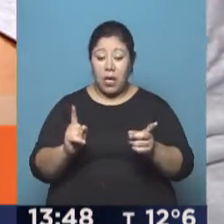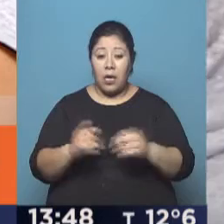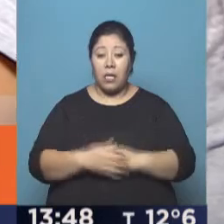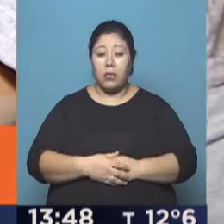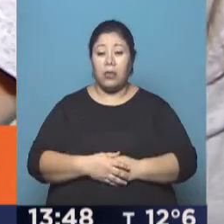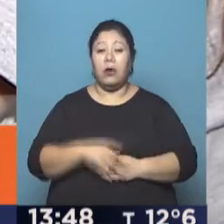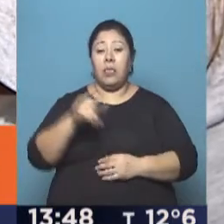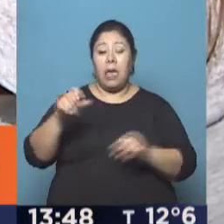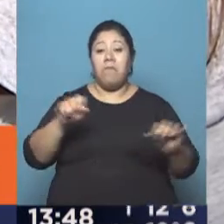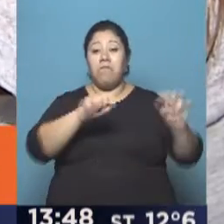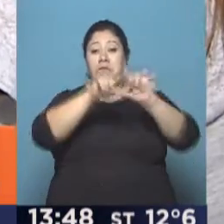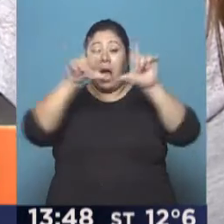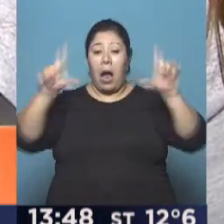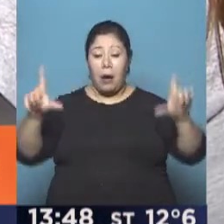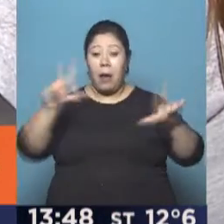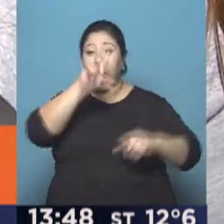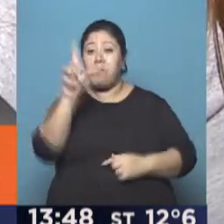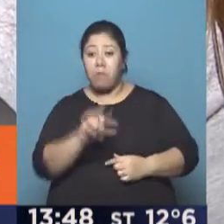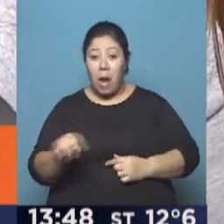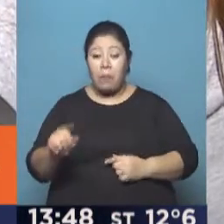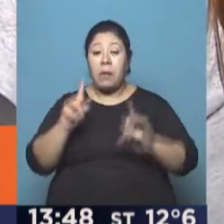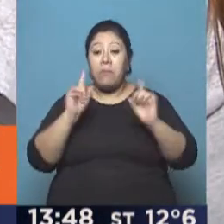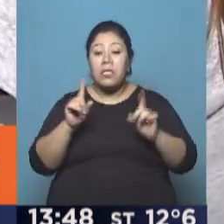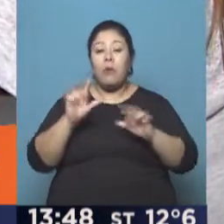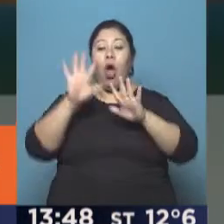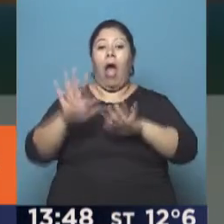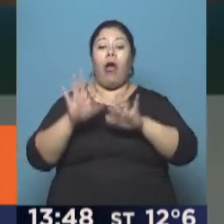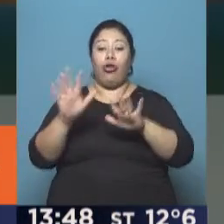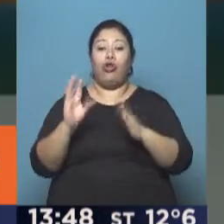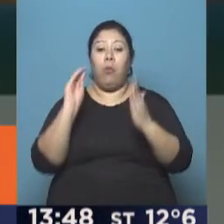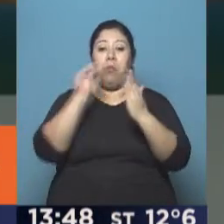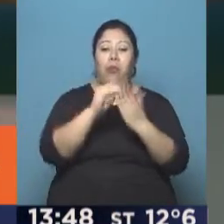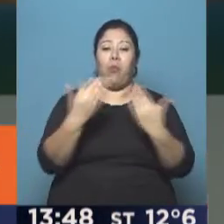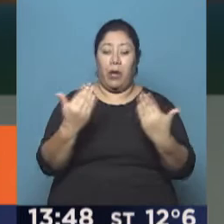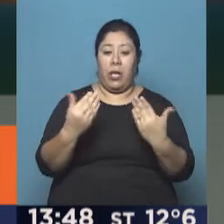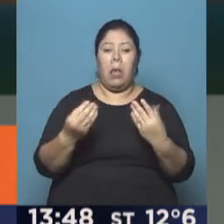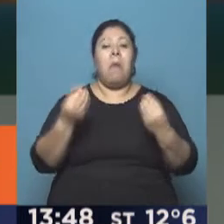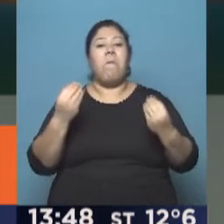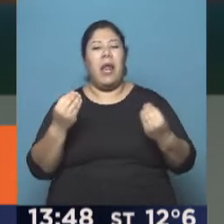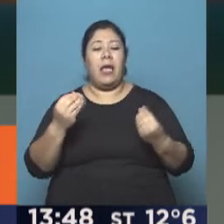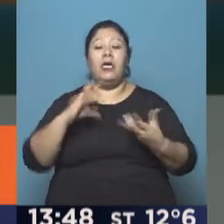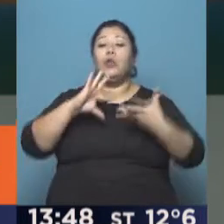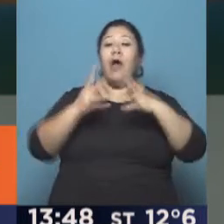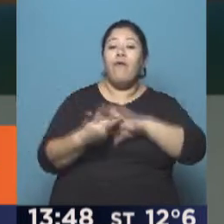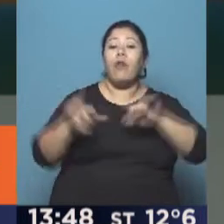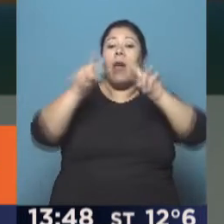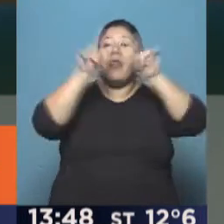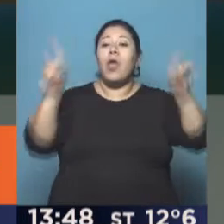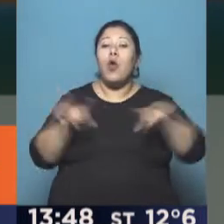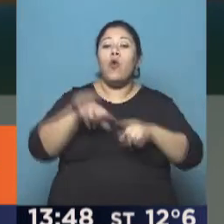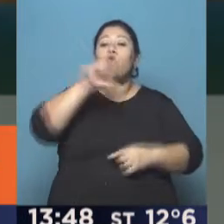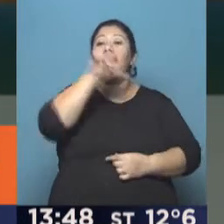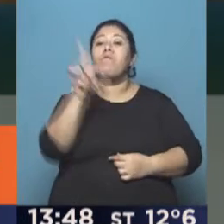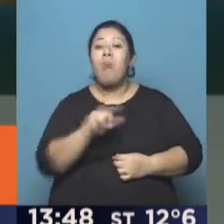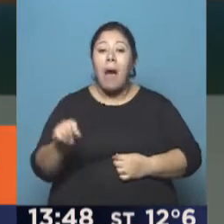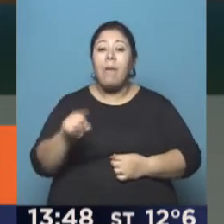lugar en el mapa donde se sufrió ese tipo de acoso. Y así ver, tener un mapa de zonas donde o es más